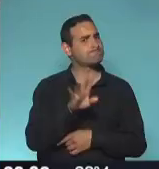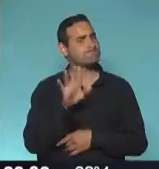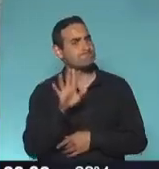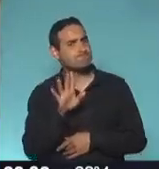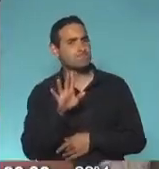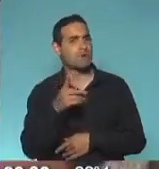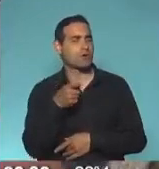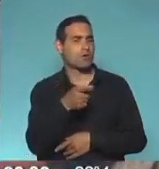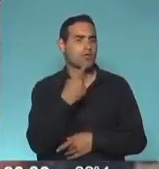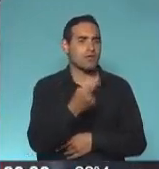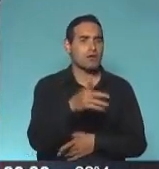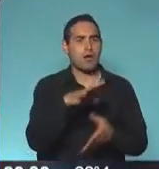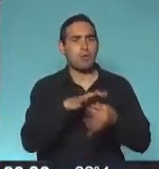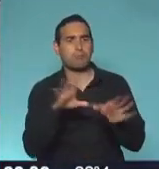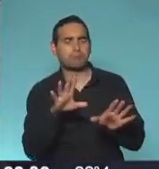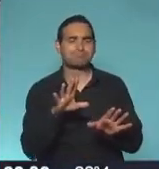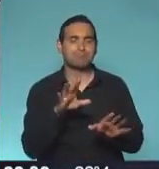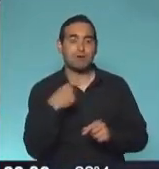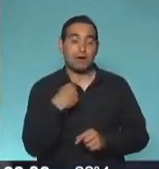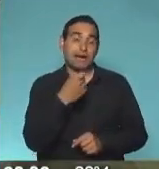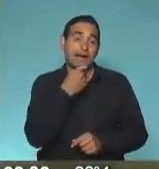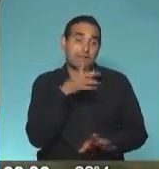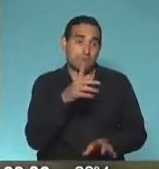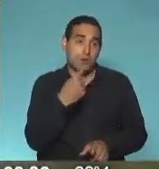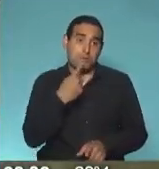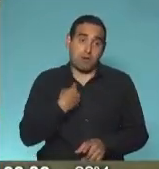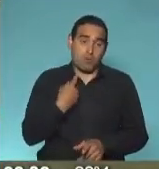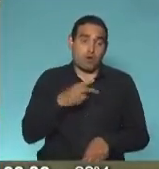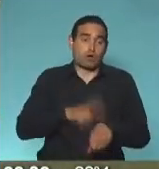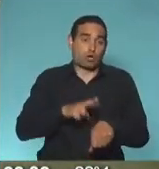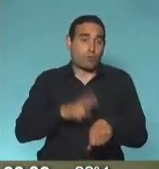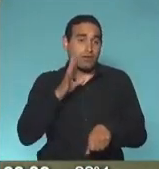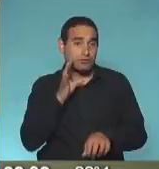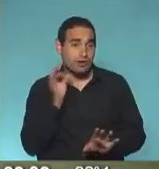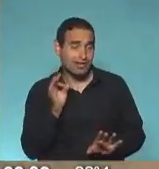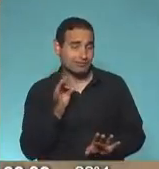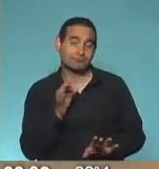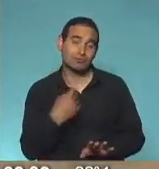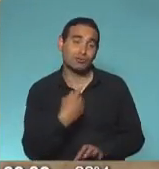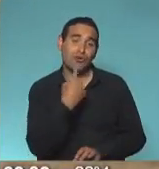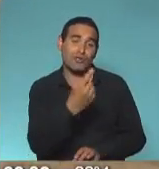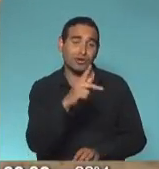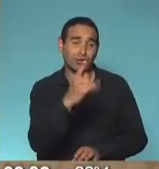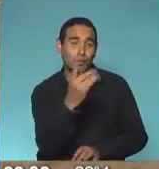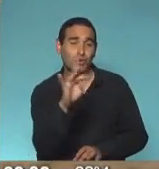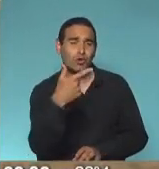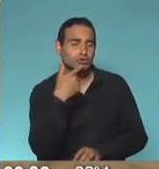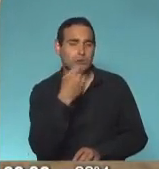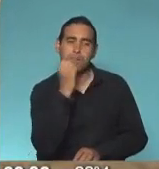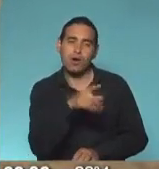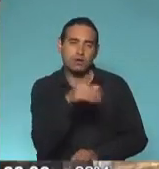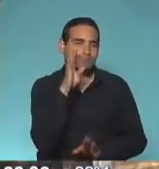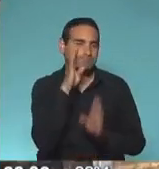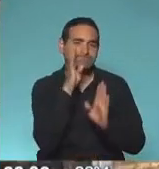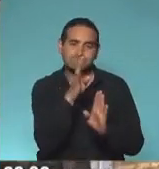o de autodeterminaciones de pueblos, etcétera, pero si a mí me pedirían una recomendación, así hablando en criollo, yo le diría a los kurdos que se concentren en